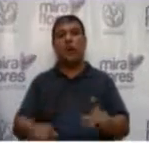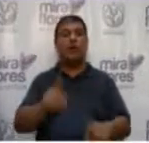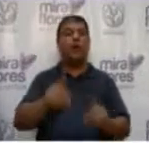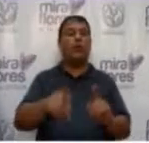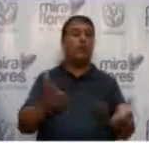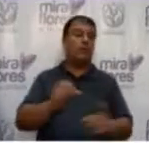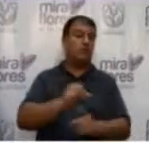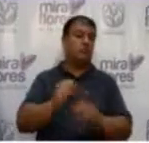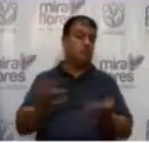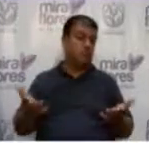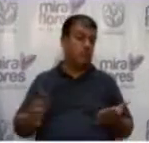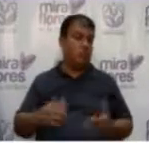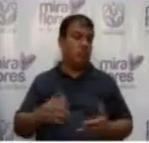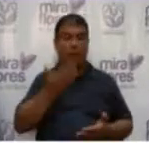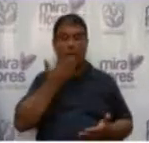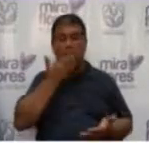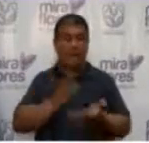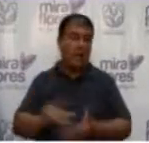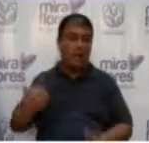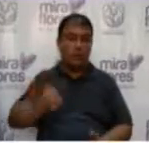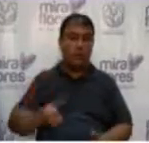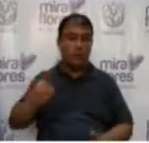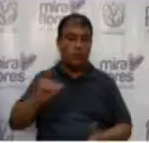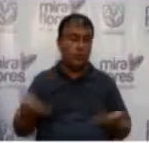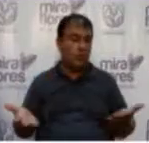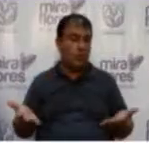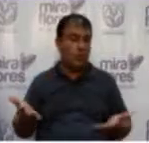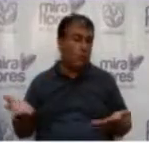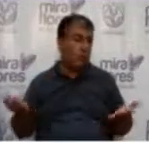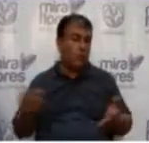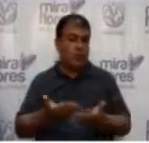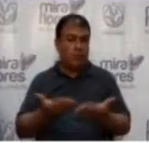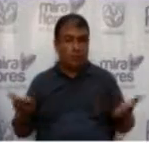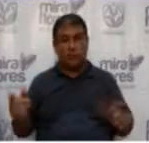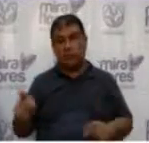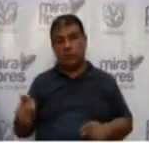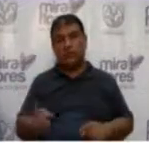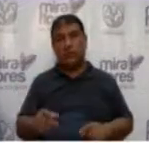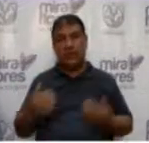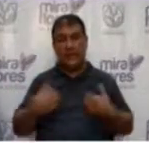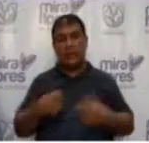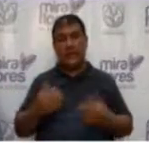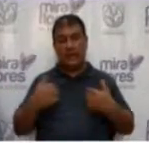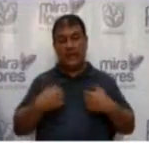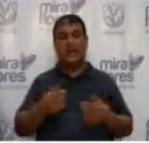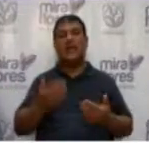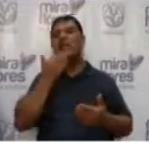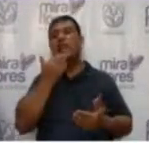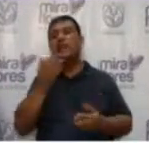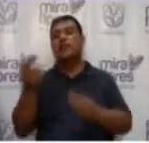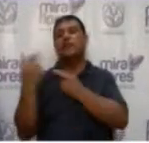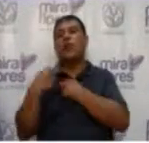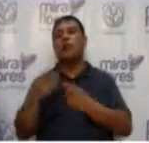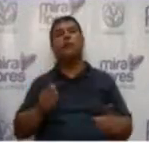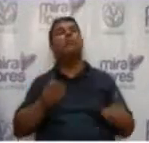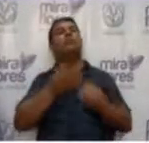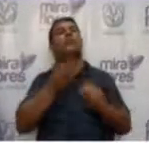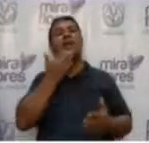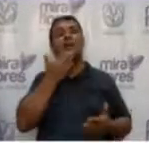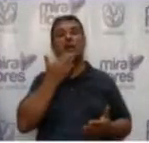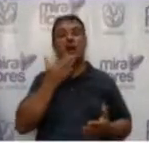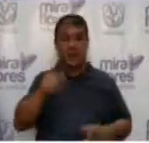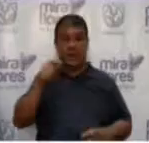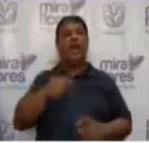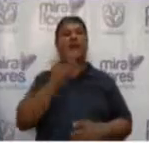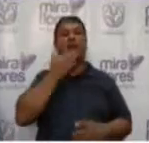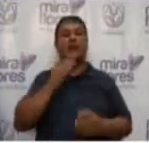alguna situación por un mal uso o alguna situación de esta naturaleza, tenemos que tener definido quién es el responsable. Y en